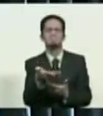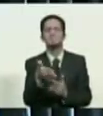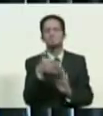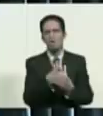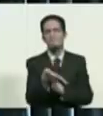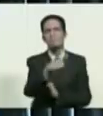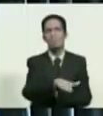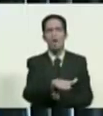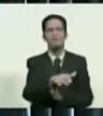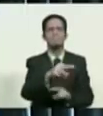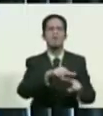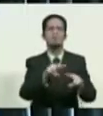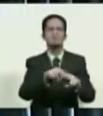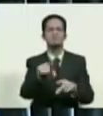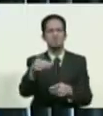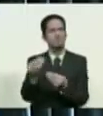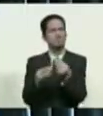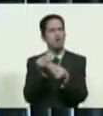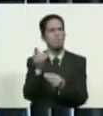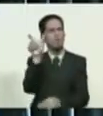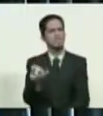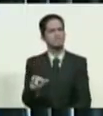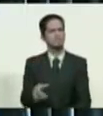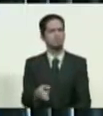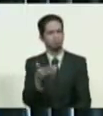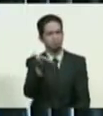Ustedes saben cómo se comportó Julio Borges en esas horas.